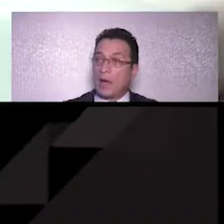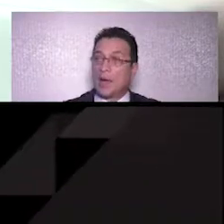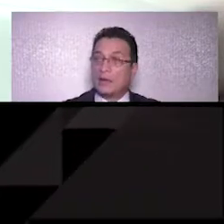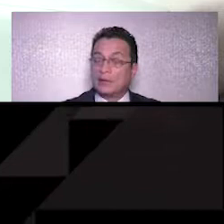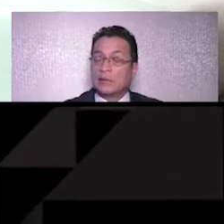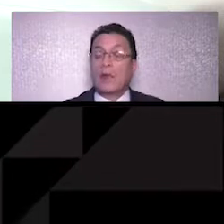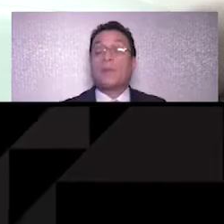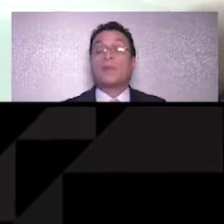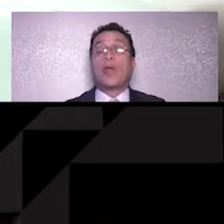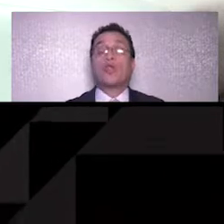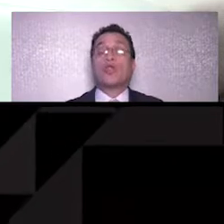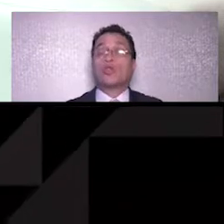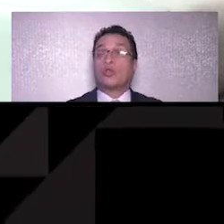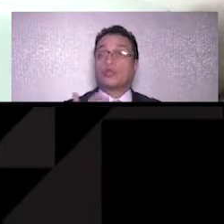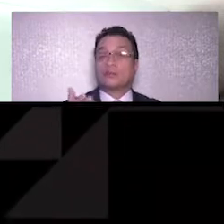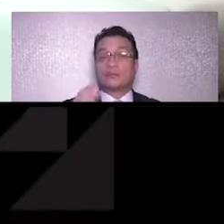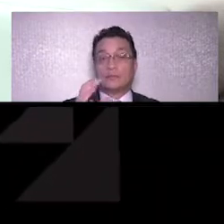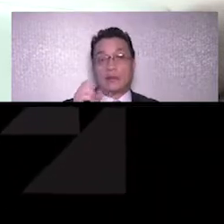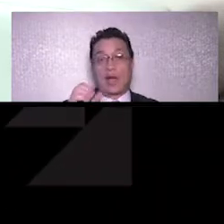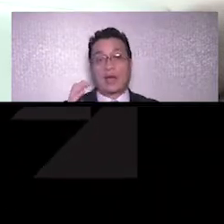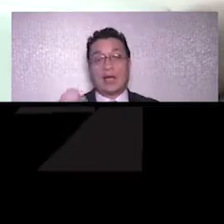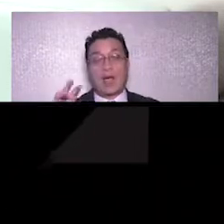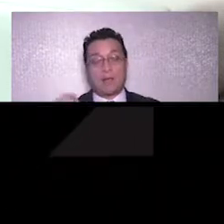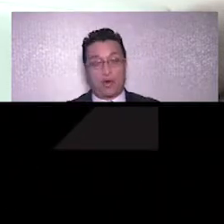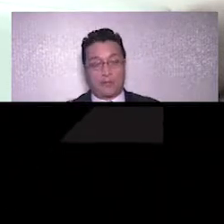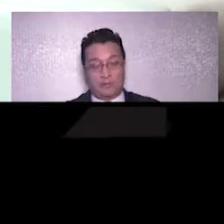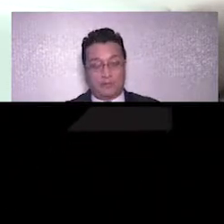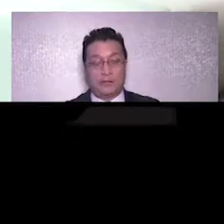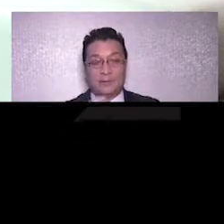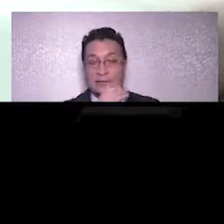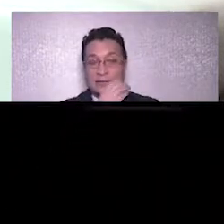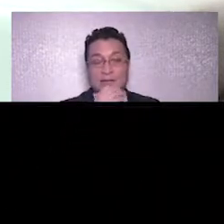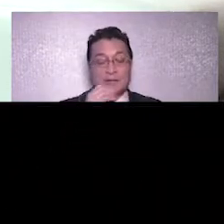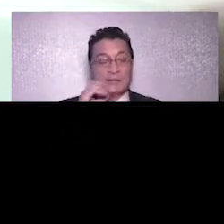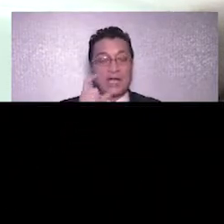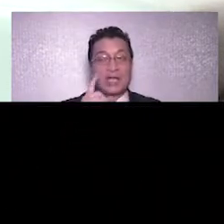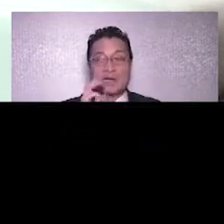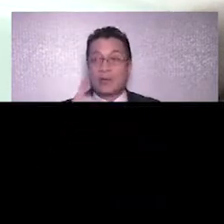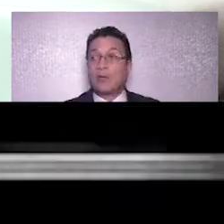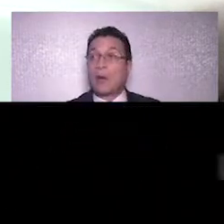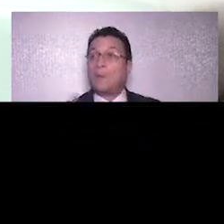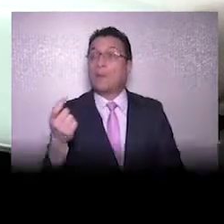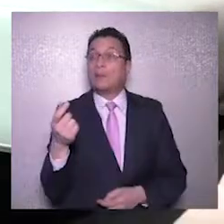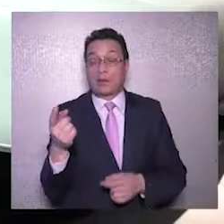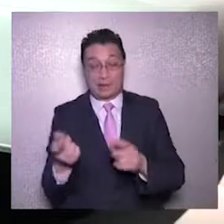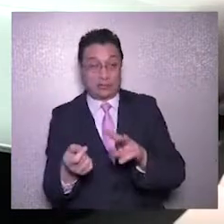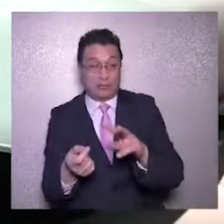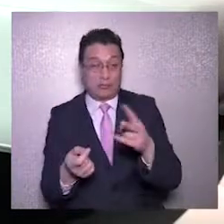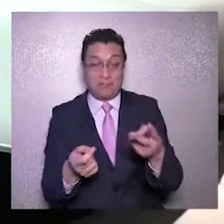García. Doctor César Cárcamo, del comando de Alejandro Miller. Le veo hasta un parecido con el candidato, doctor Cárcamo.